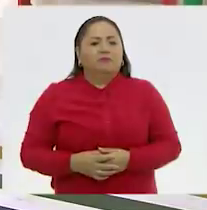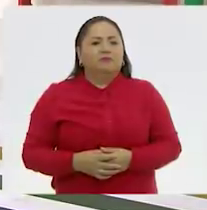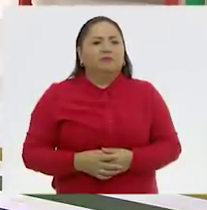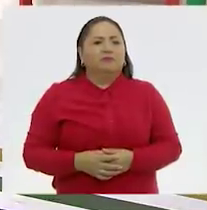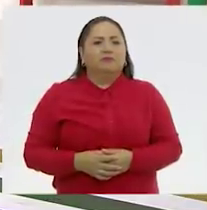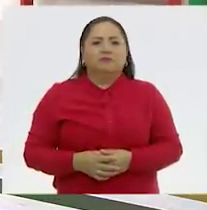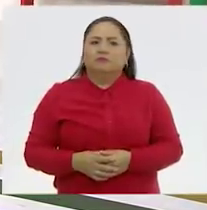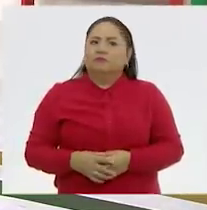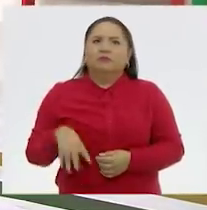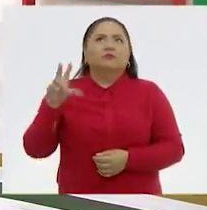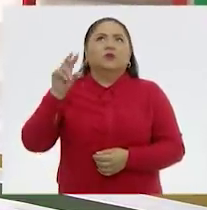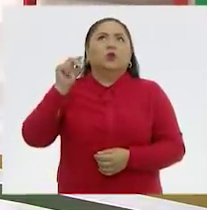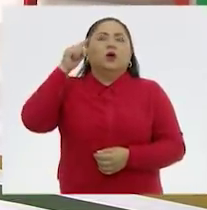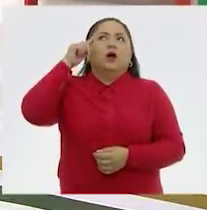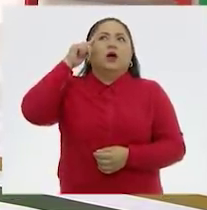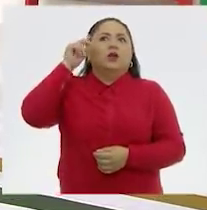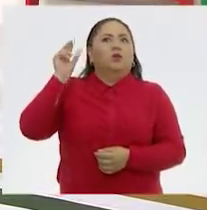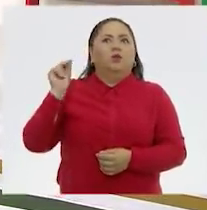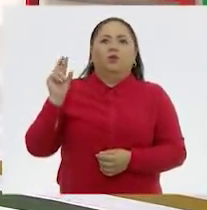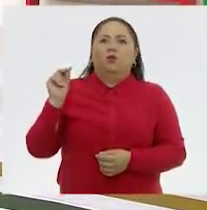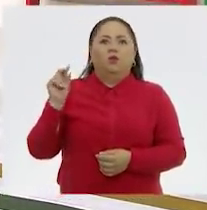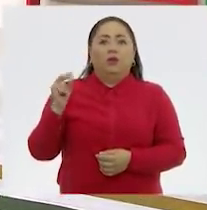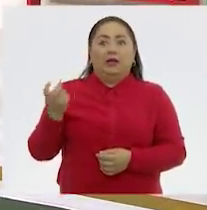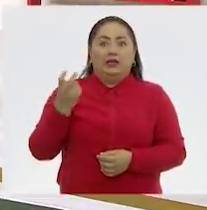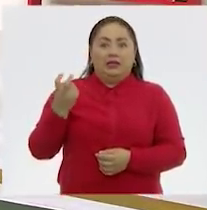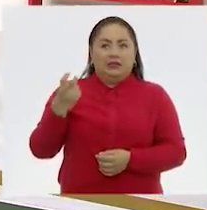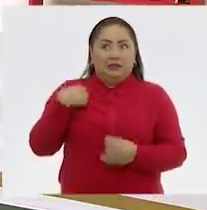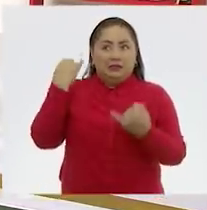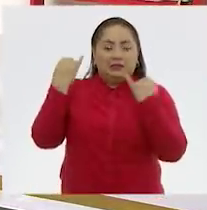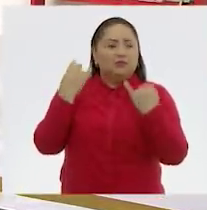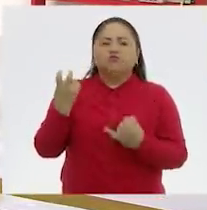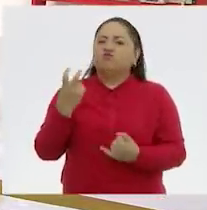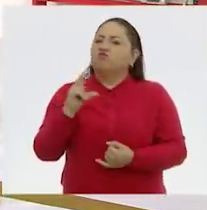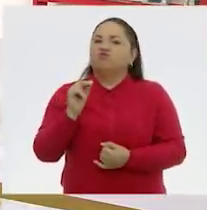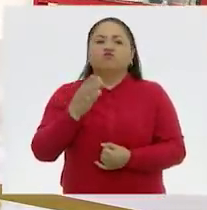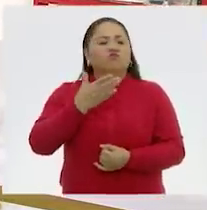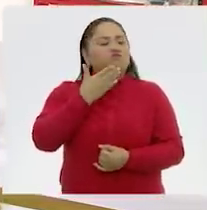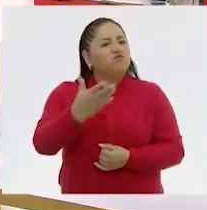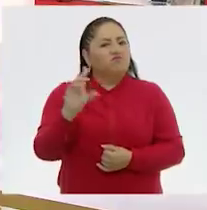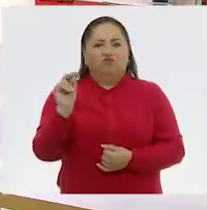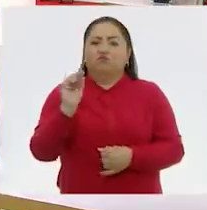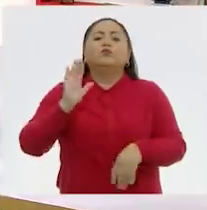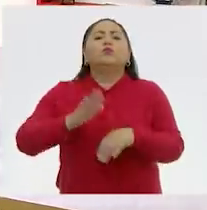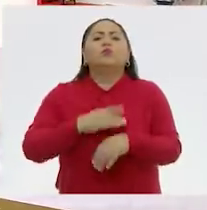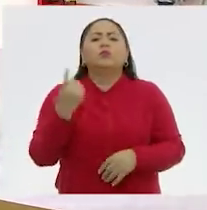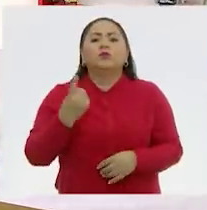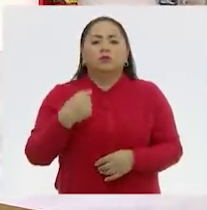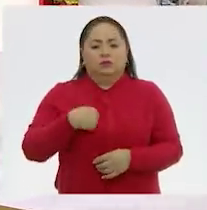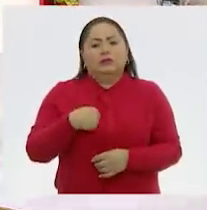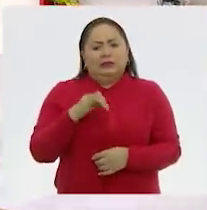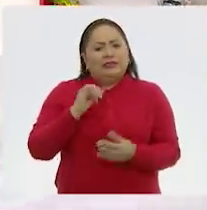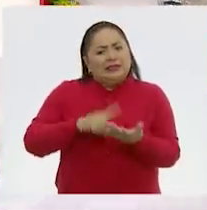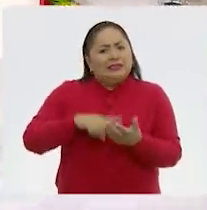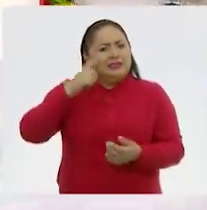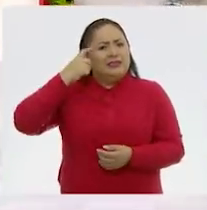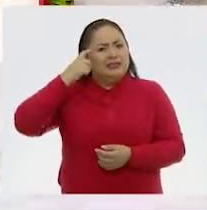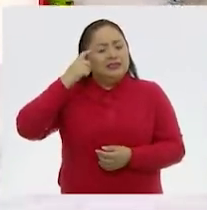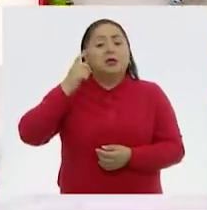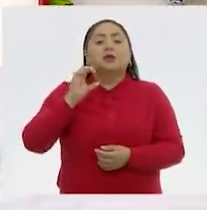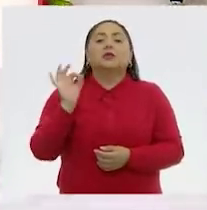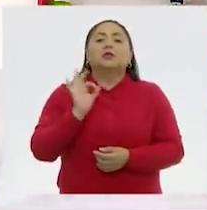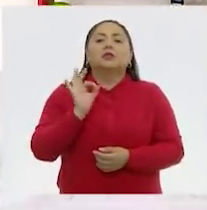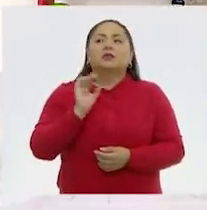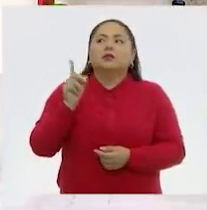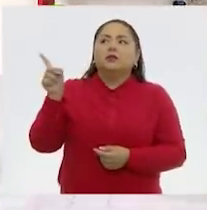No, no, no. Uy, no, esto que me imaginé no está bien. No, porque yo sigo enojado y a lo mejor